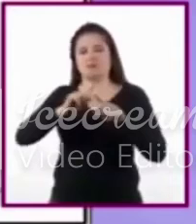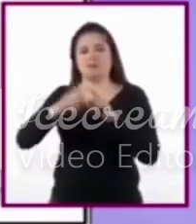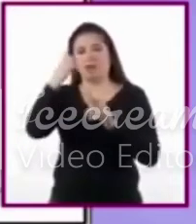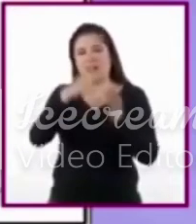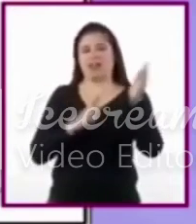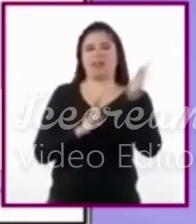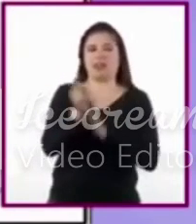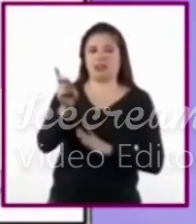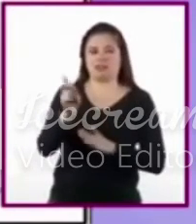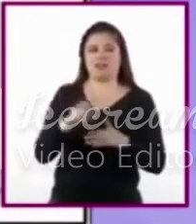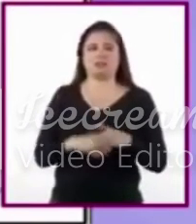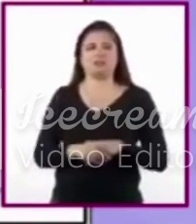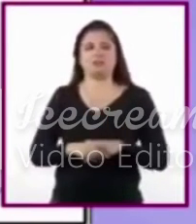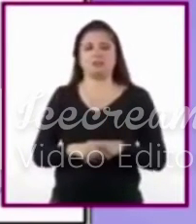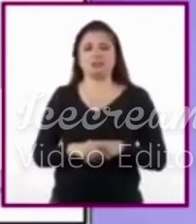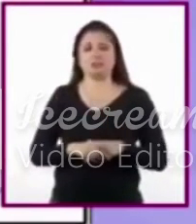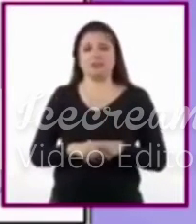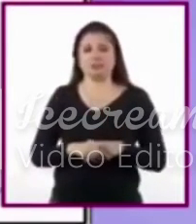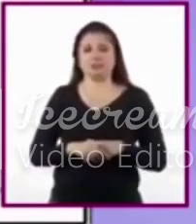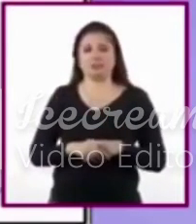derechos.